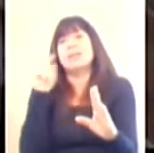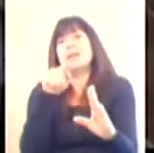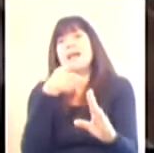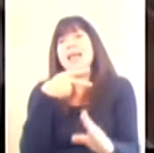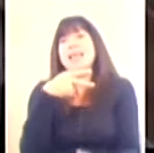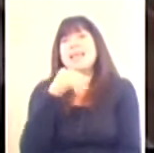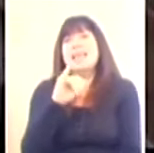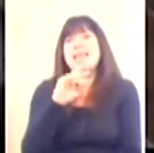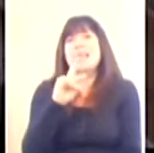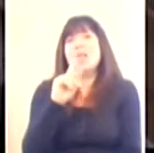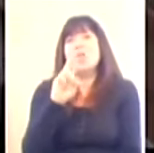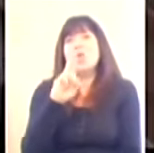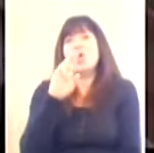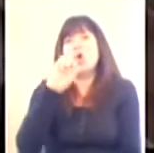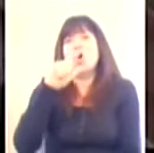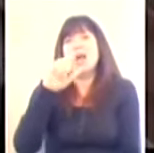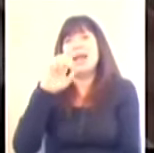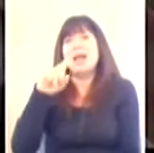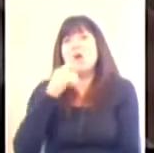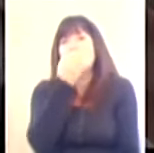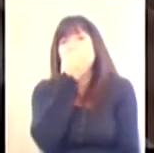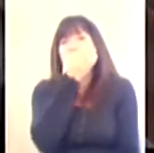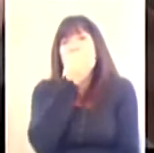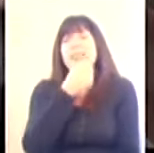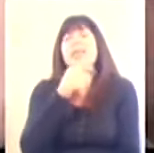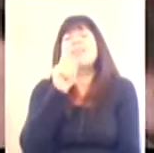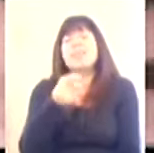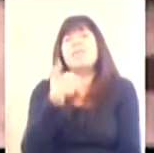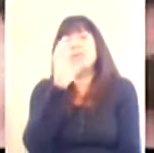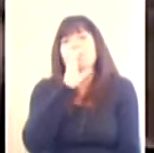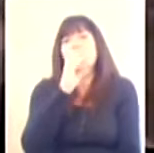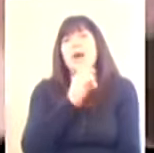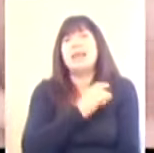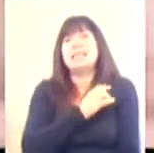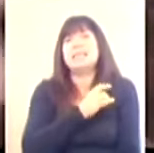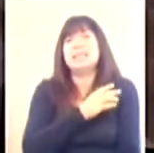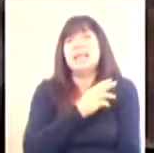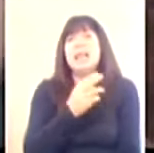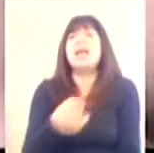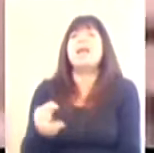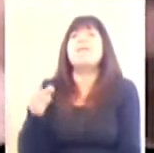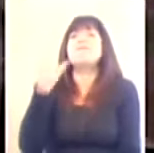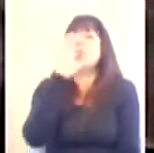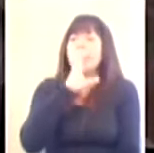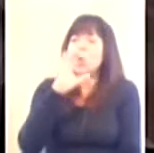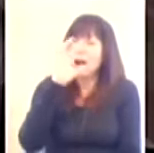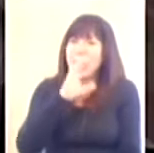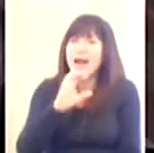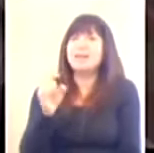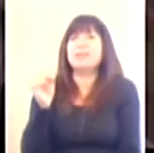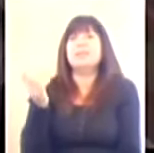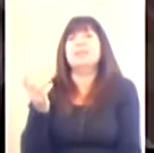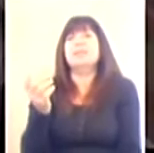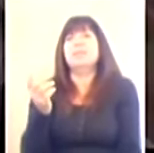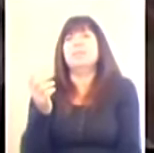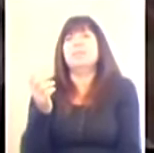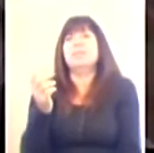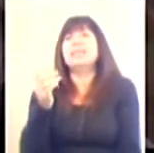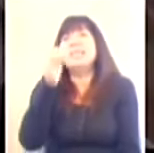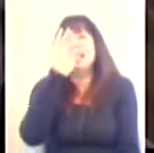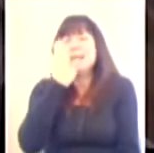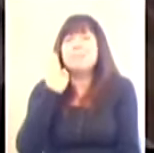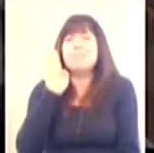en el sentido de que tienen que buscar que la reactivación sea verde, limpia o resiliente, como la quieran llamar.